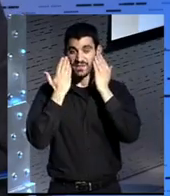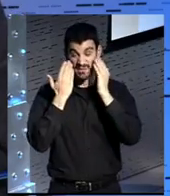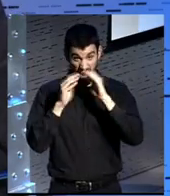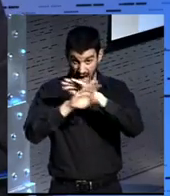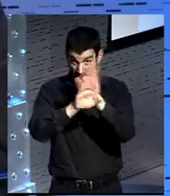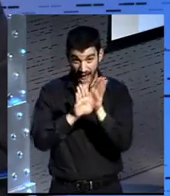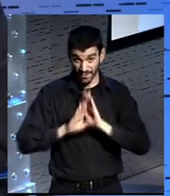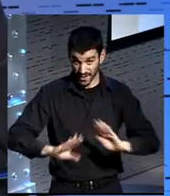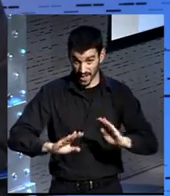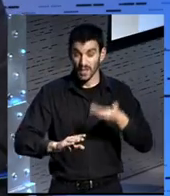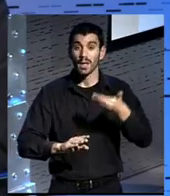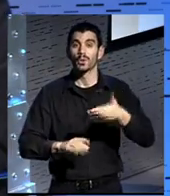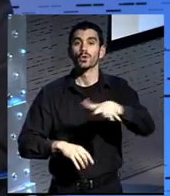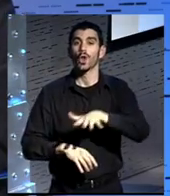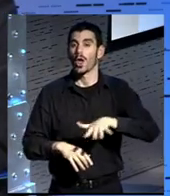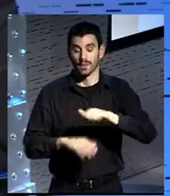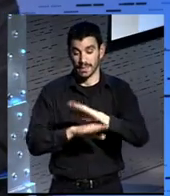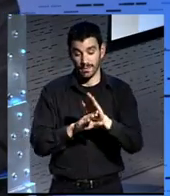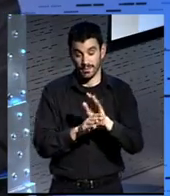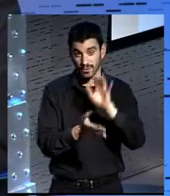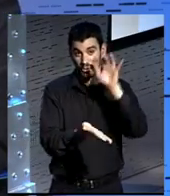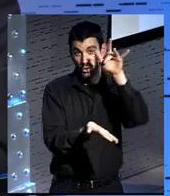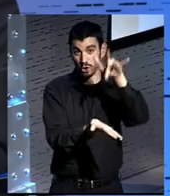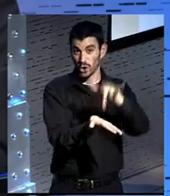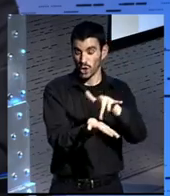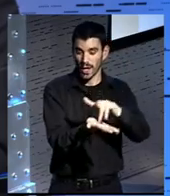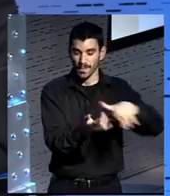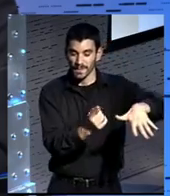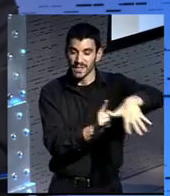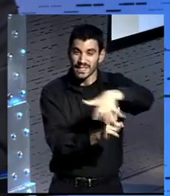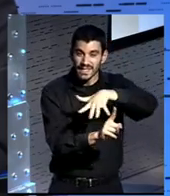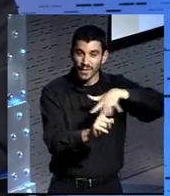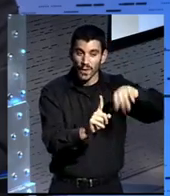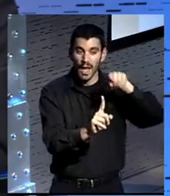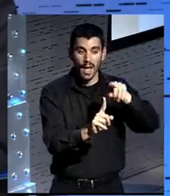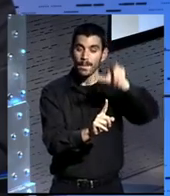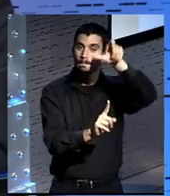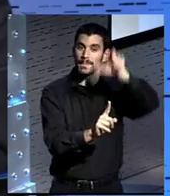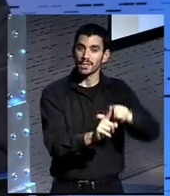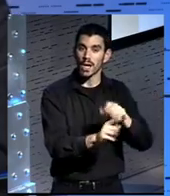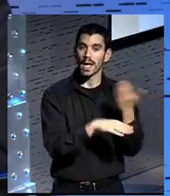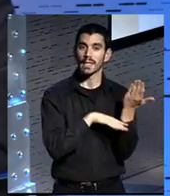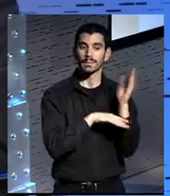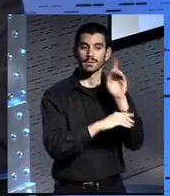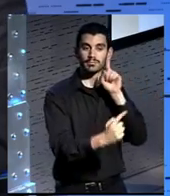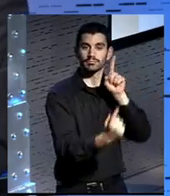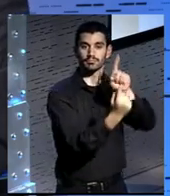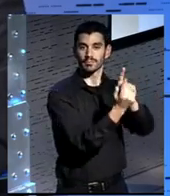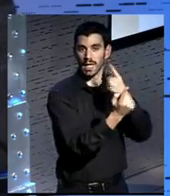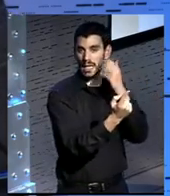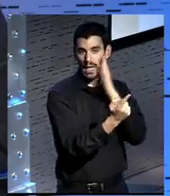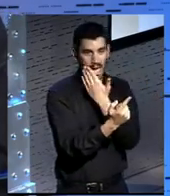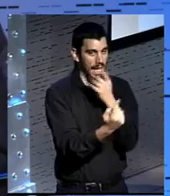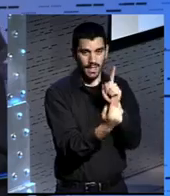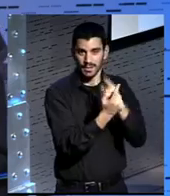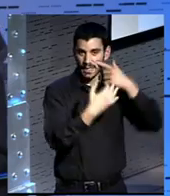acaban siempre en un entorno en el que se establece un contacto físico con un representante del banco de una manera física, y por lo tanto